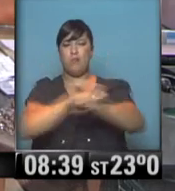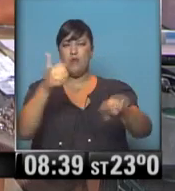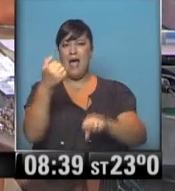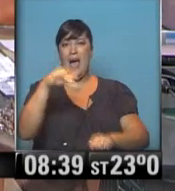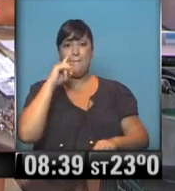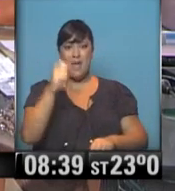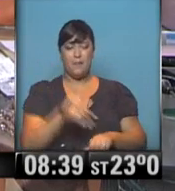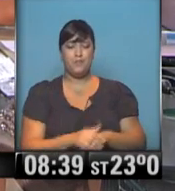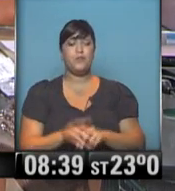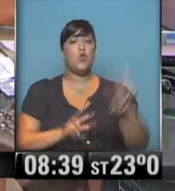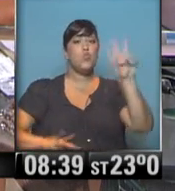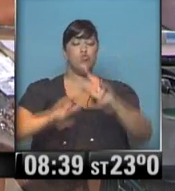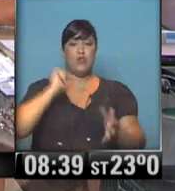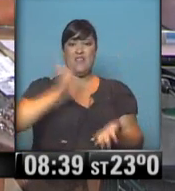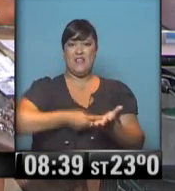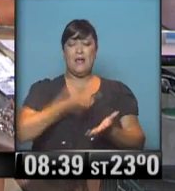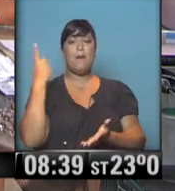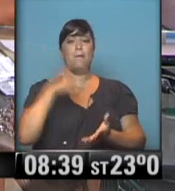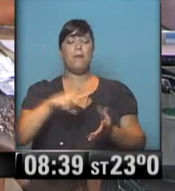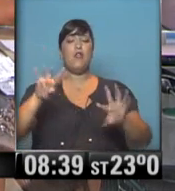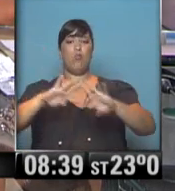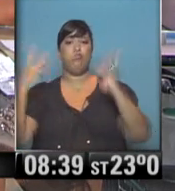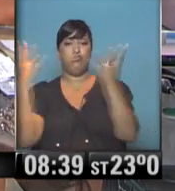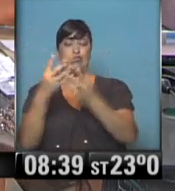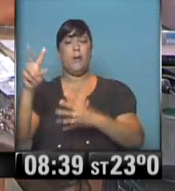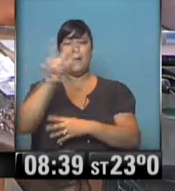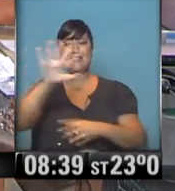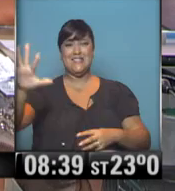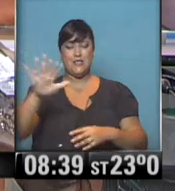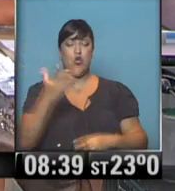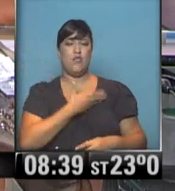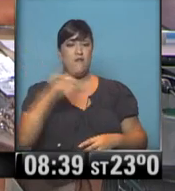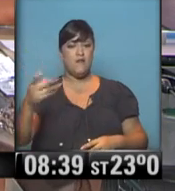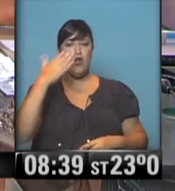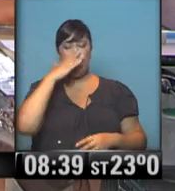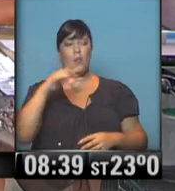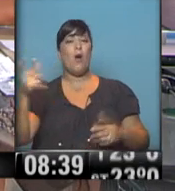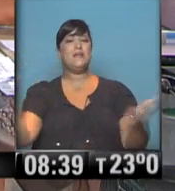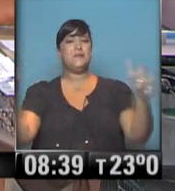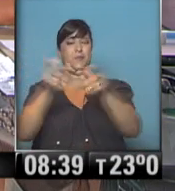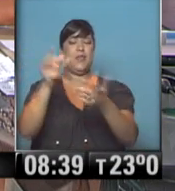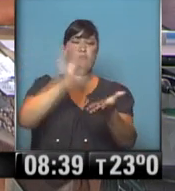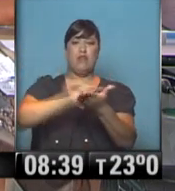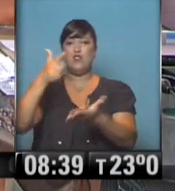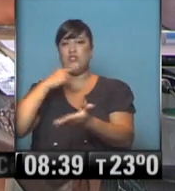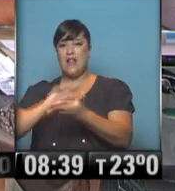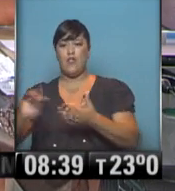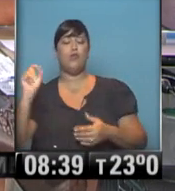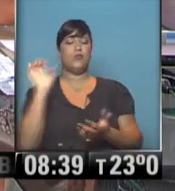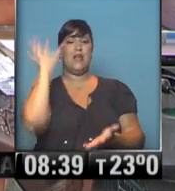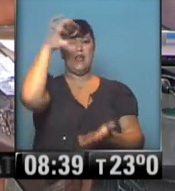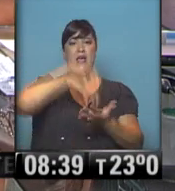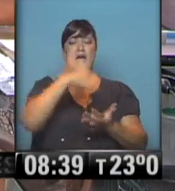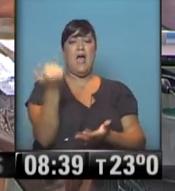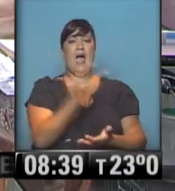buscando dictamen primero pero plenario para el 25 después se reúne la bicameral a ver estamos hablando de afia agencia